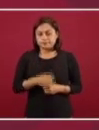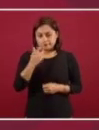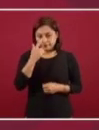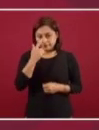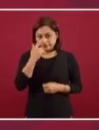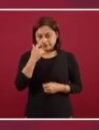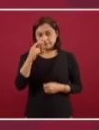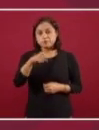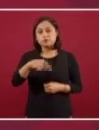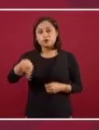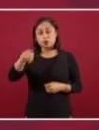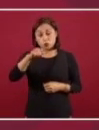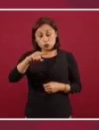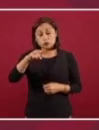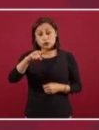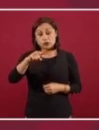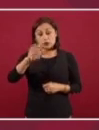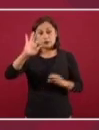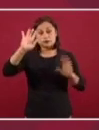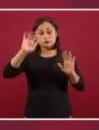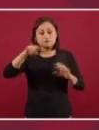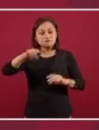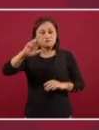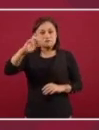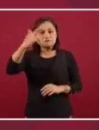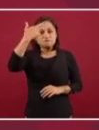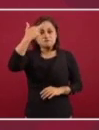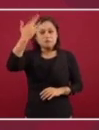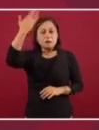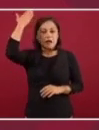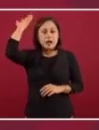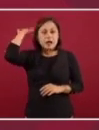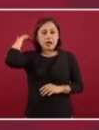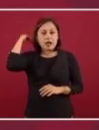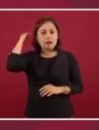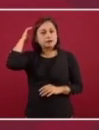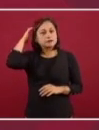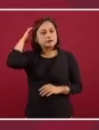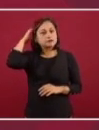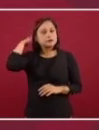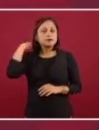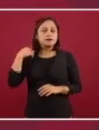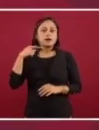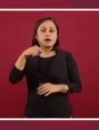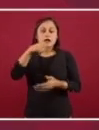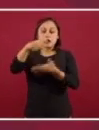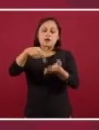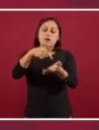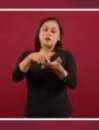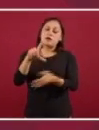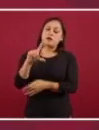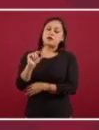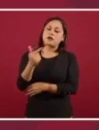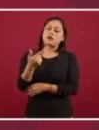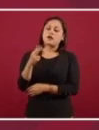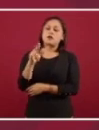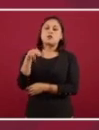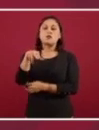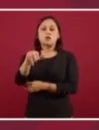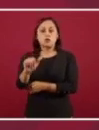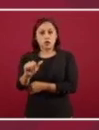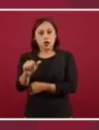se acuerdan de cómo estaba tan difícil la situación en La Laguna, por